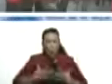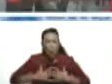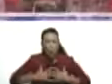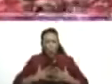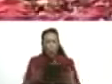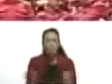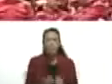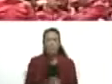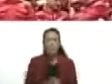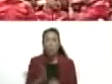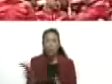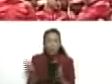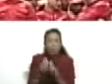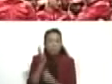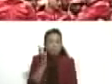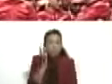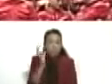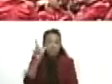con sus mujeres,